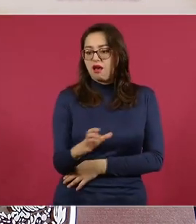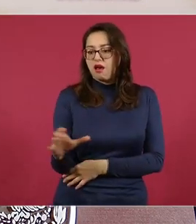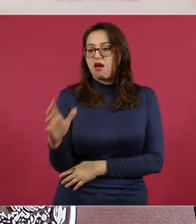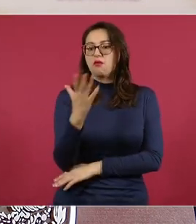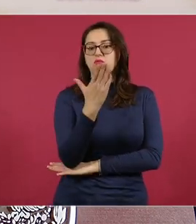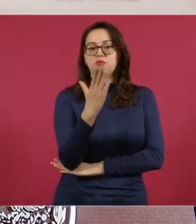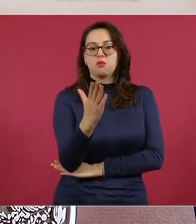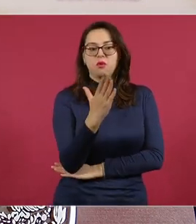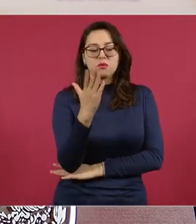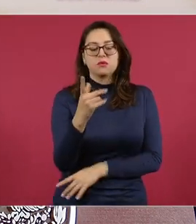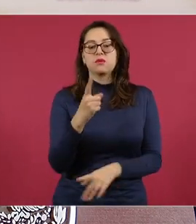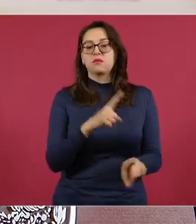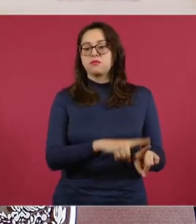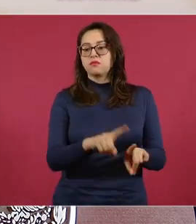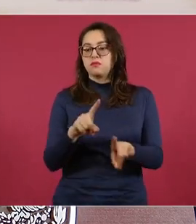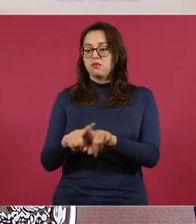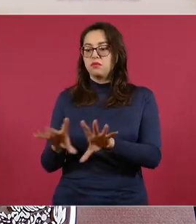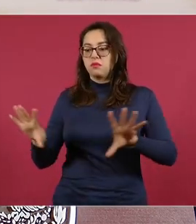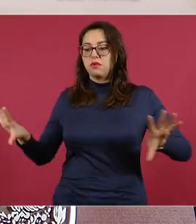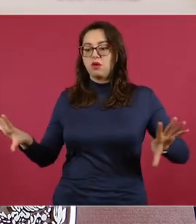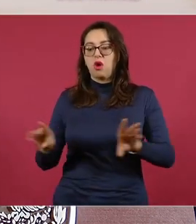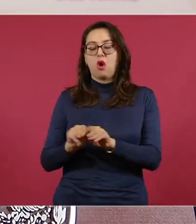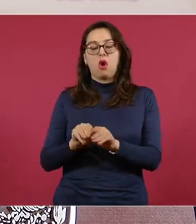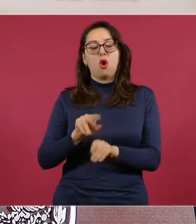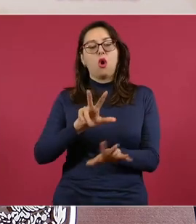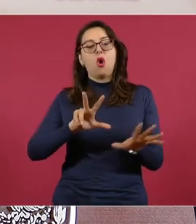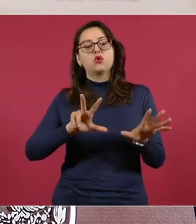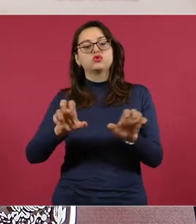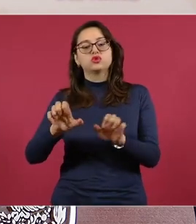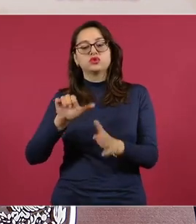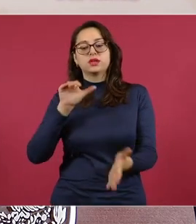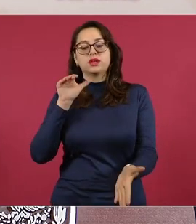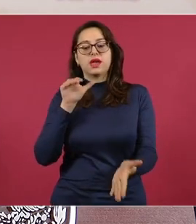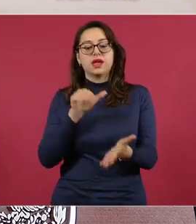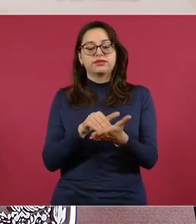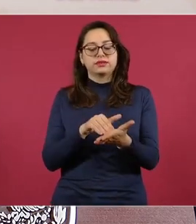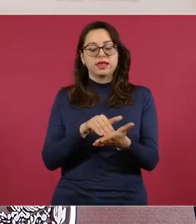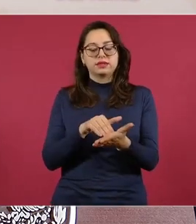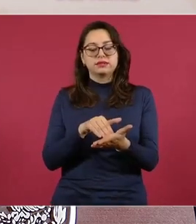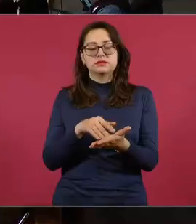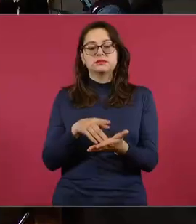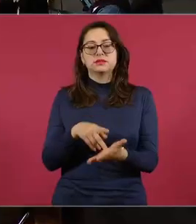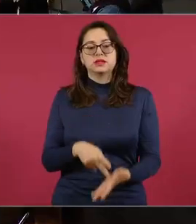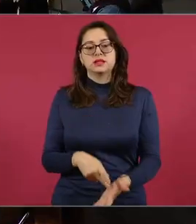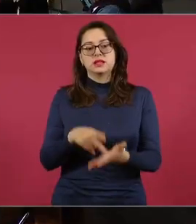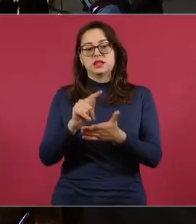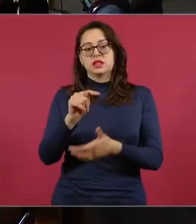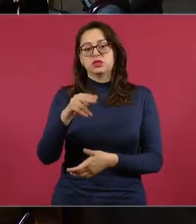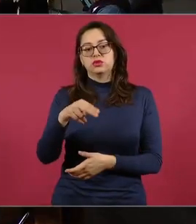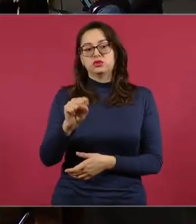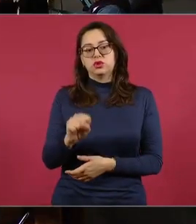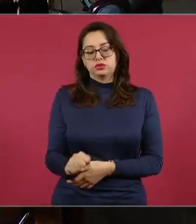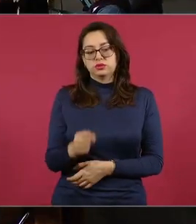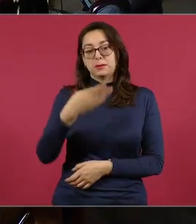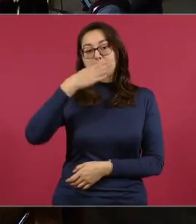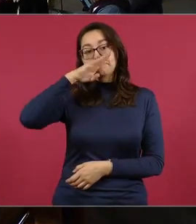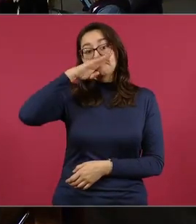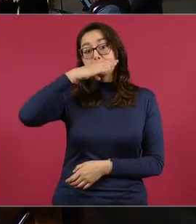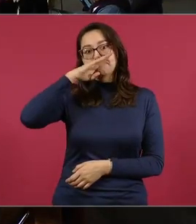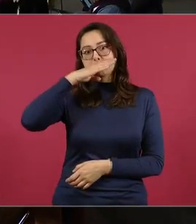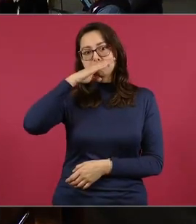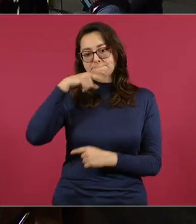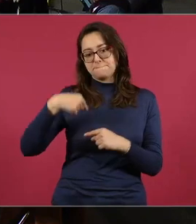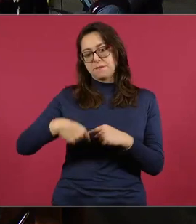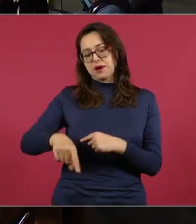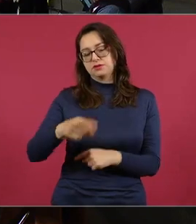producir 800 mil toneladas de maíz en este ciclo 2024. ¿Es cuánto?